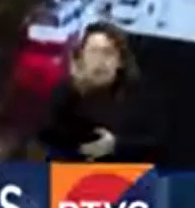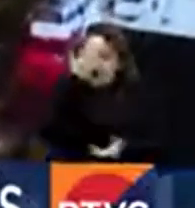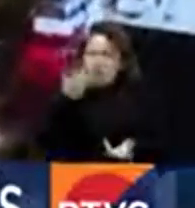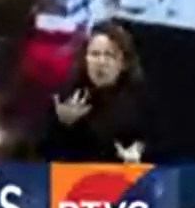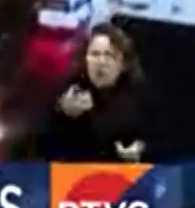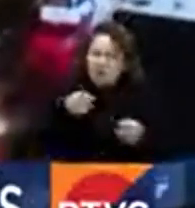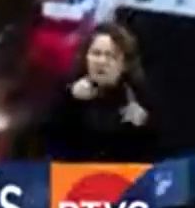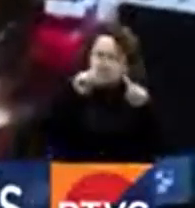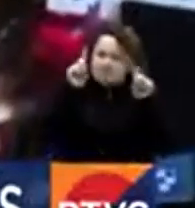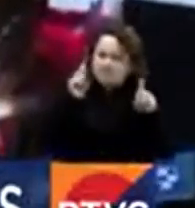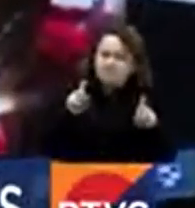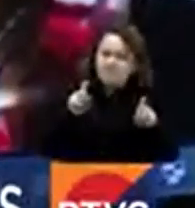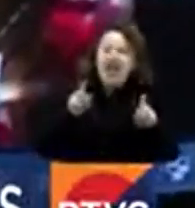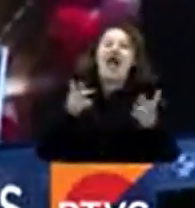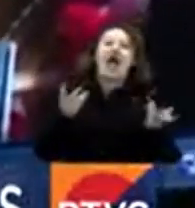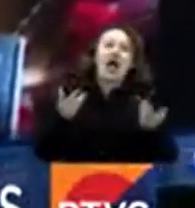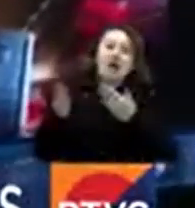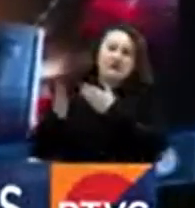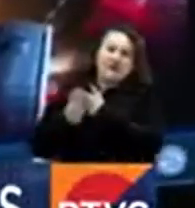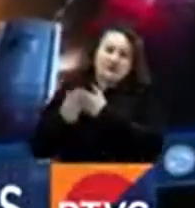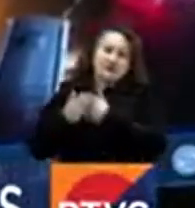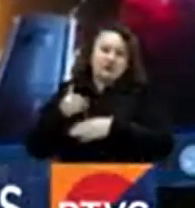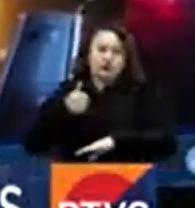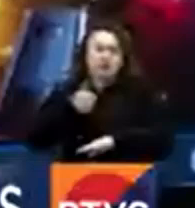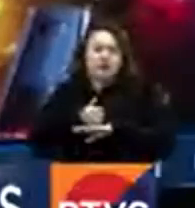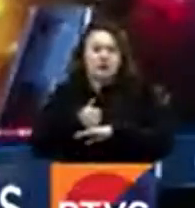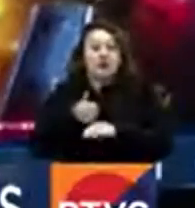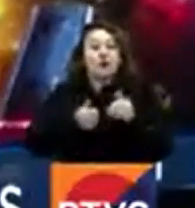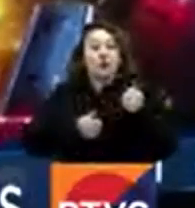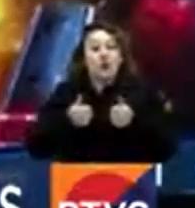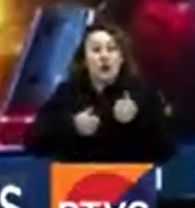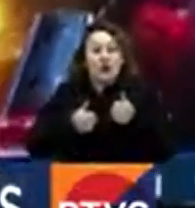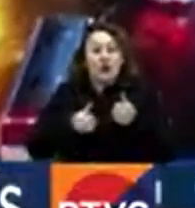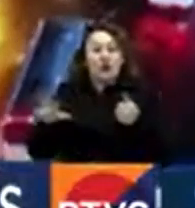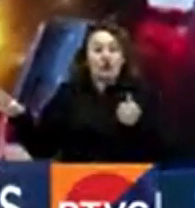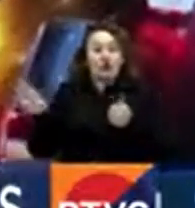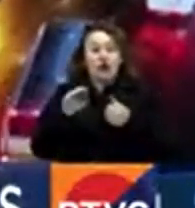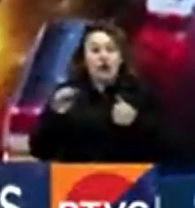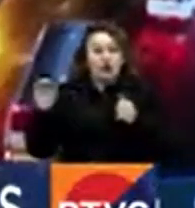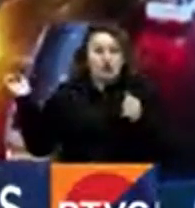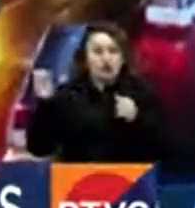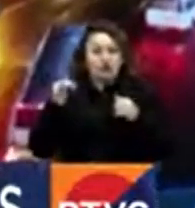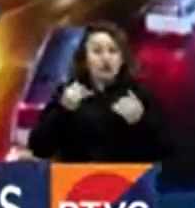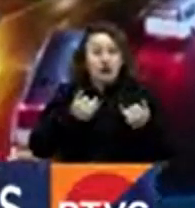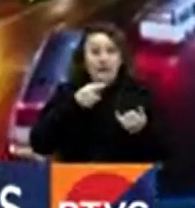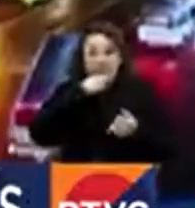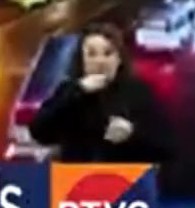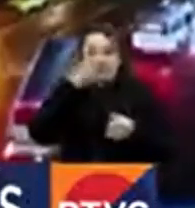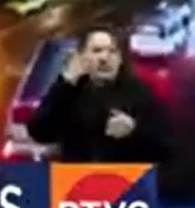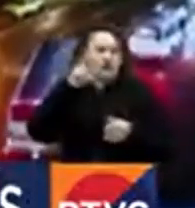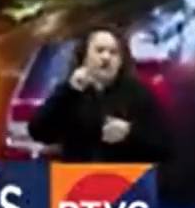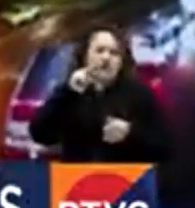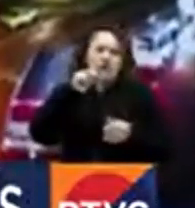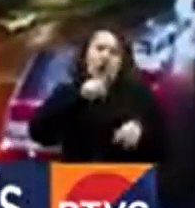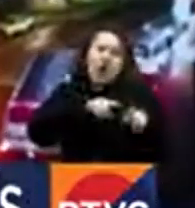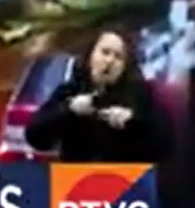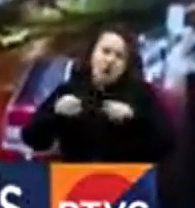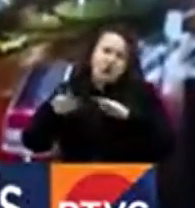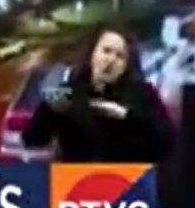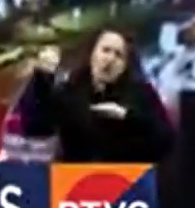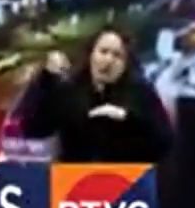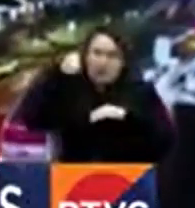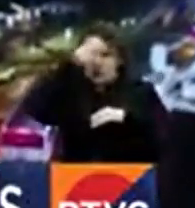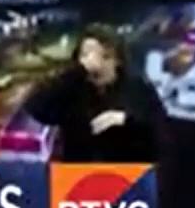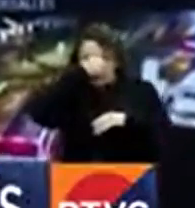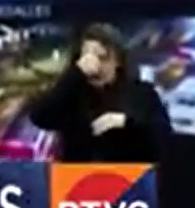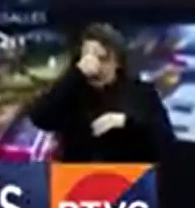preguntarán ustedes. Pues lo que nos han dicho las autoridades es que no todas las personas retornan este lunes festivo, algunos lo hicieron el domingo,